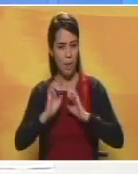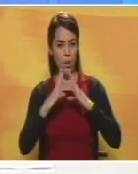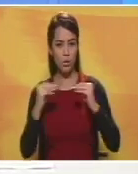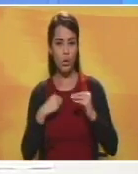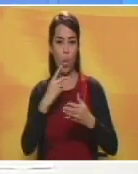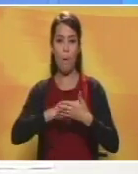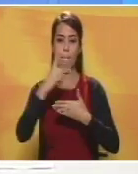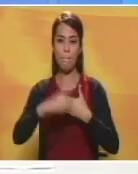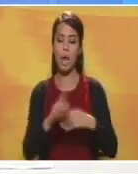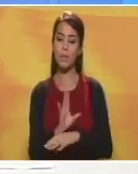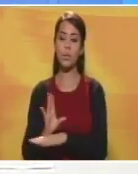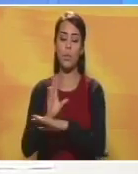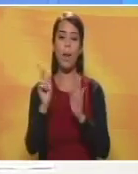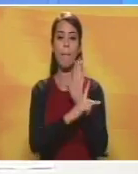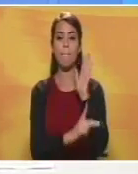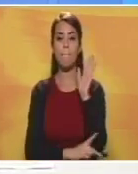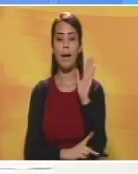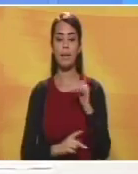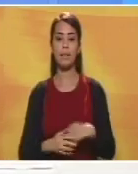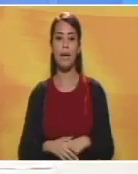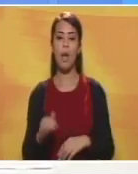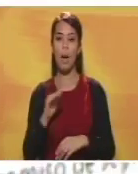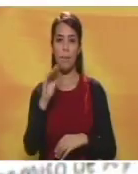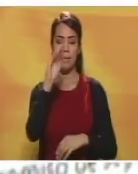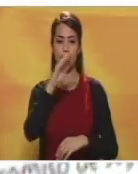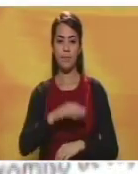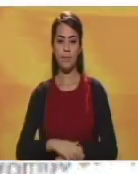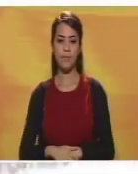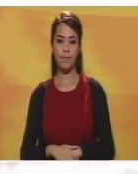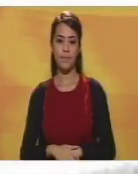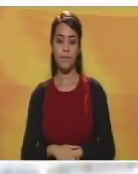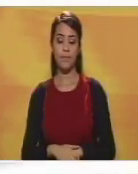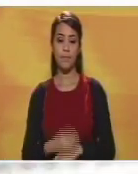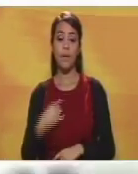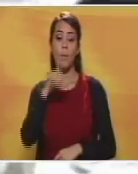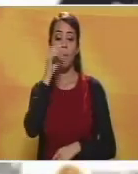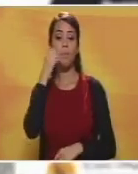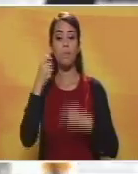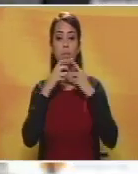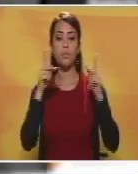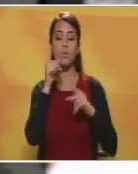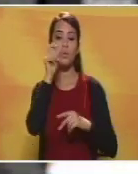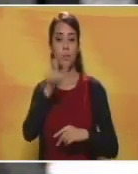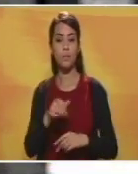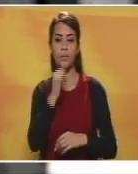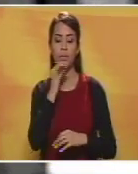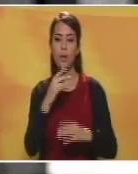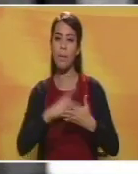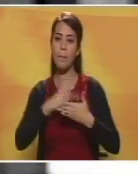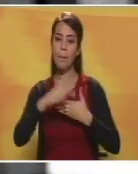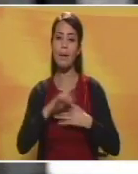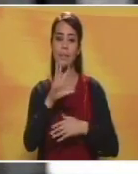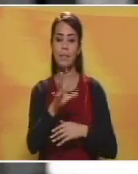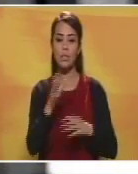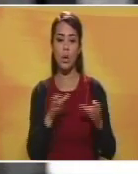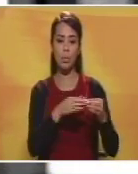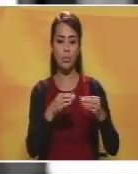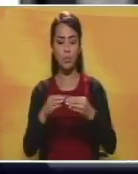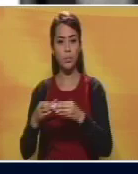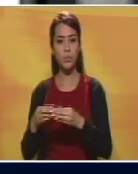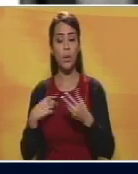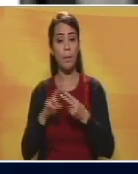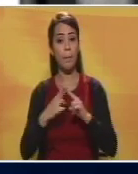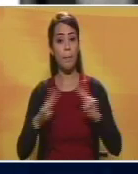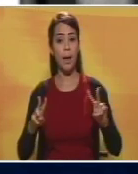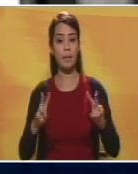de seguridad en el Parque Nacional Guaraíra Repano. Mediante su cuenta en Twitter, Reverol informó que este plan contará con 5 cuadrantes de paz